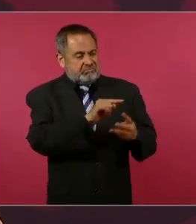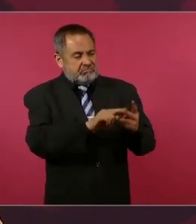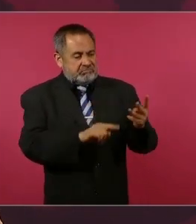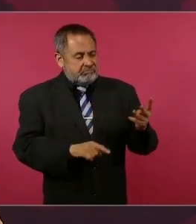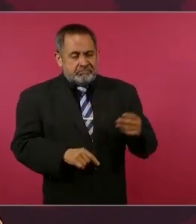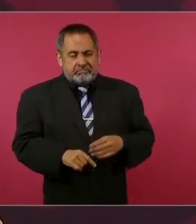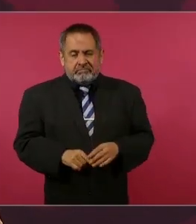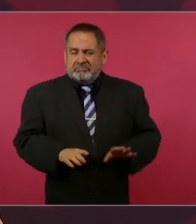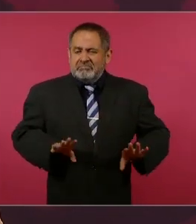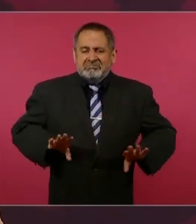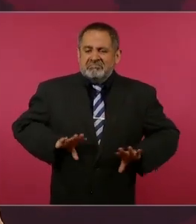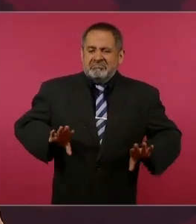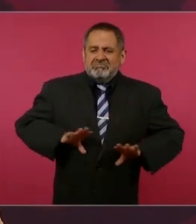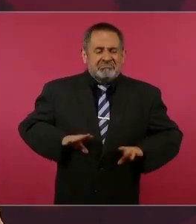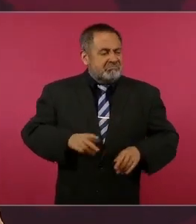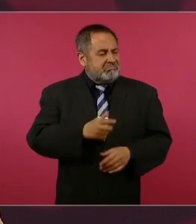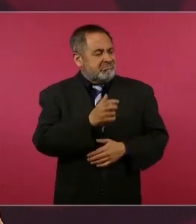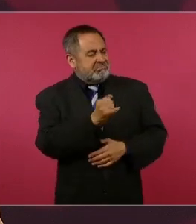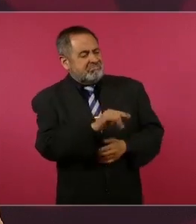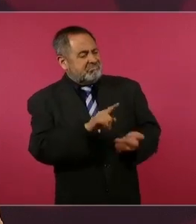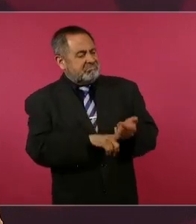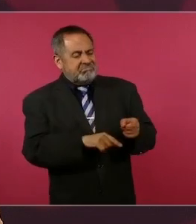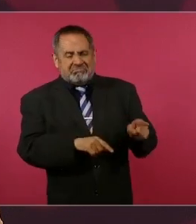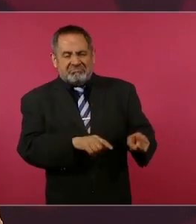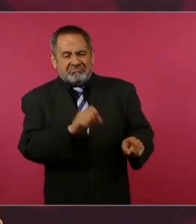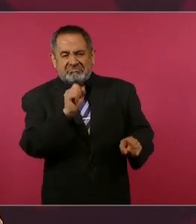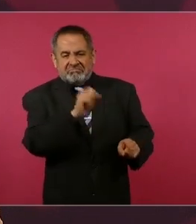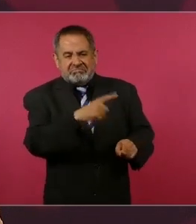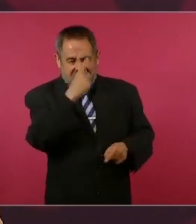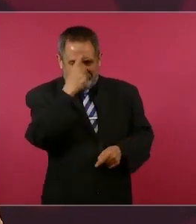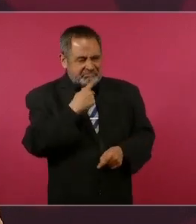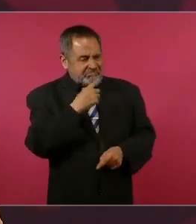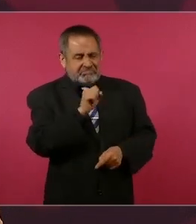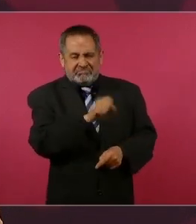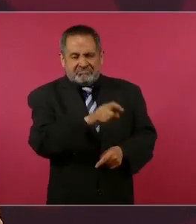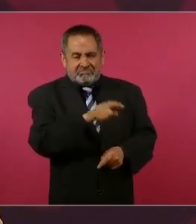en la actitud de los de arriba,